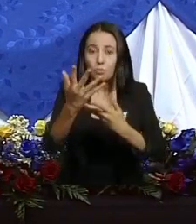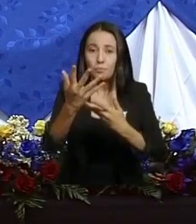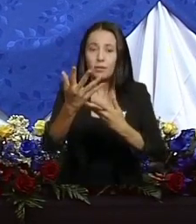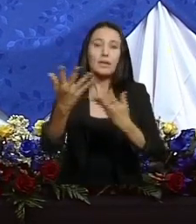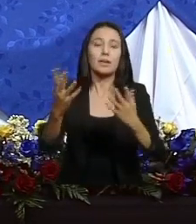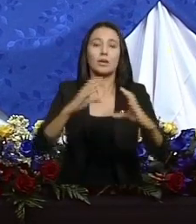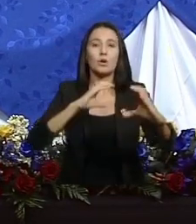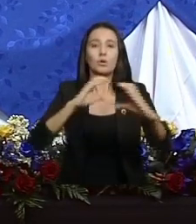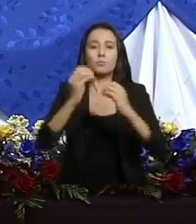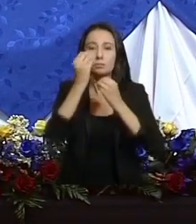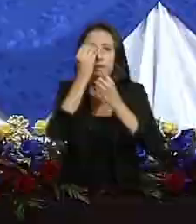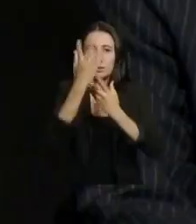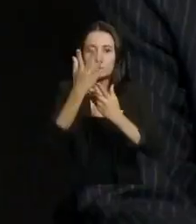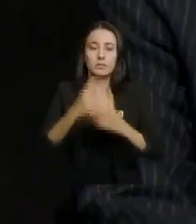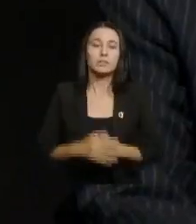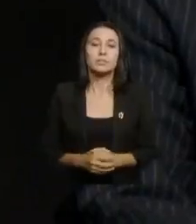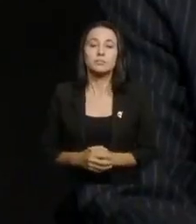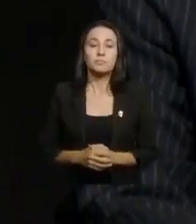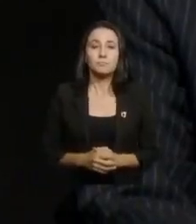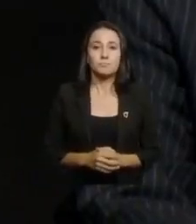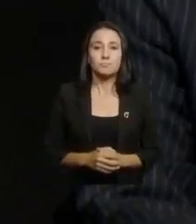lo siguiente.